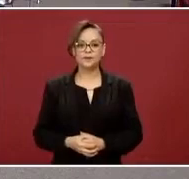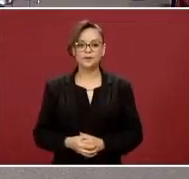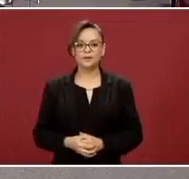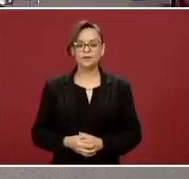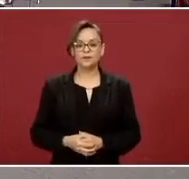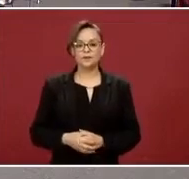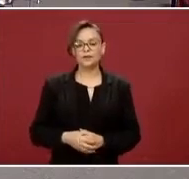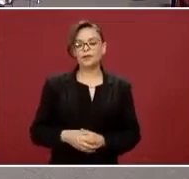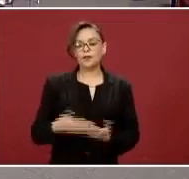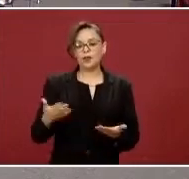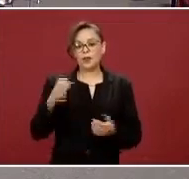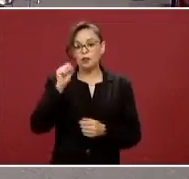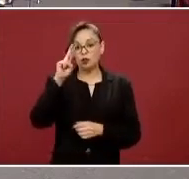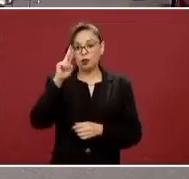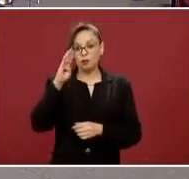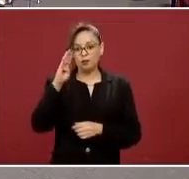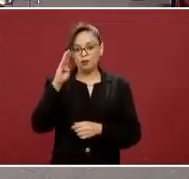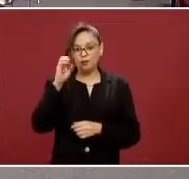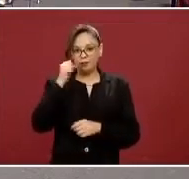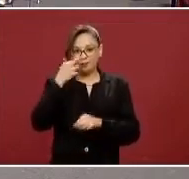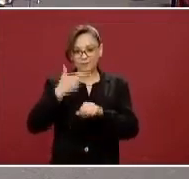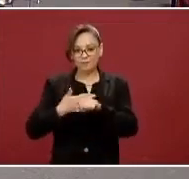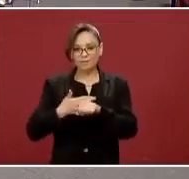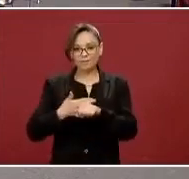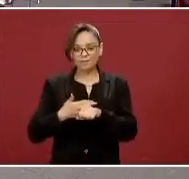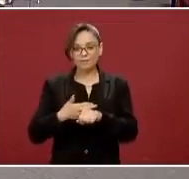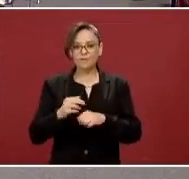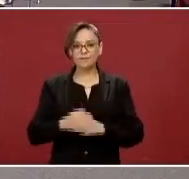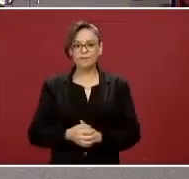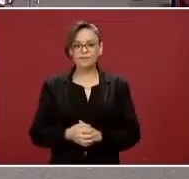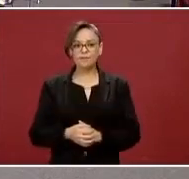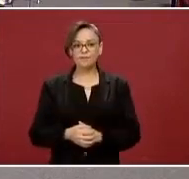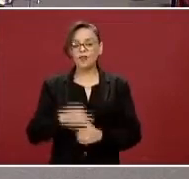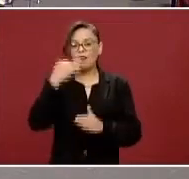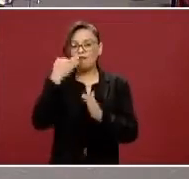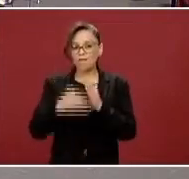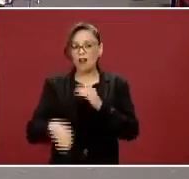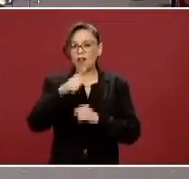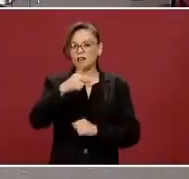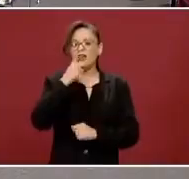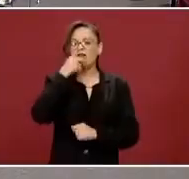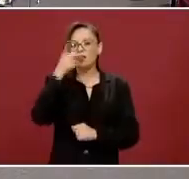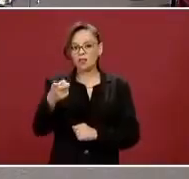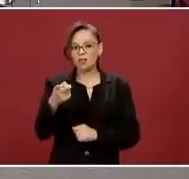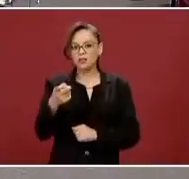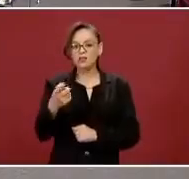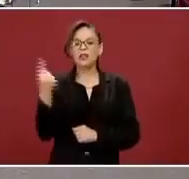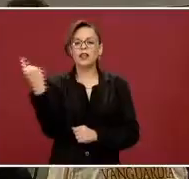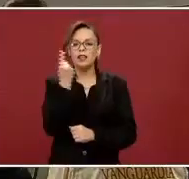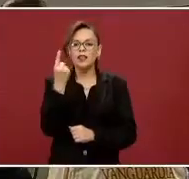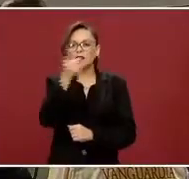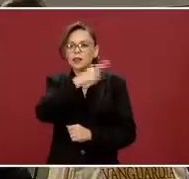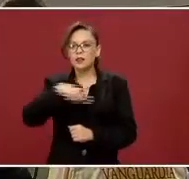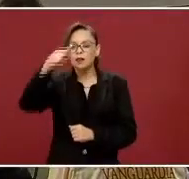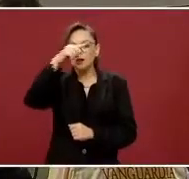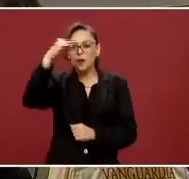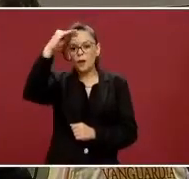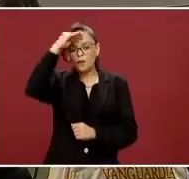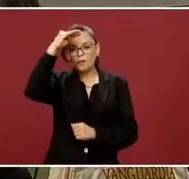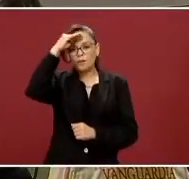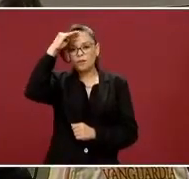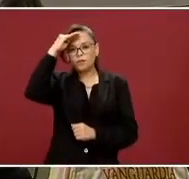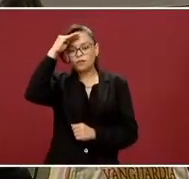Subsecretario, Héctor. Creo que lo que le faltó decir es qué le hace pensar que la gente no ha